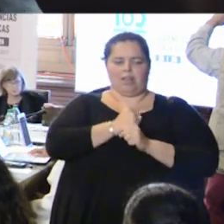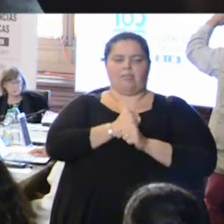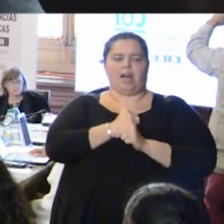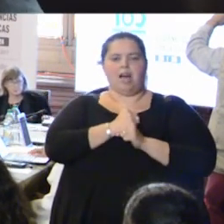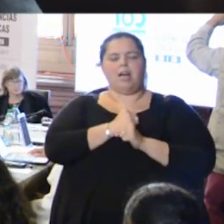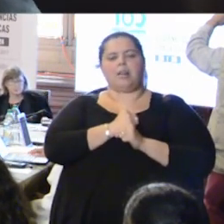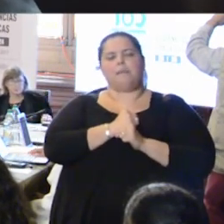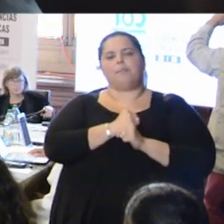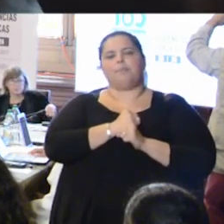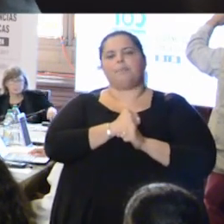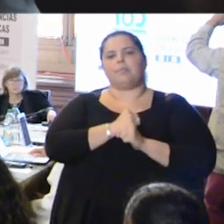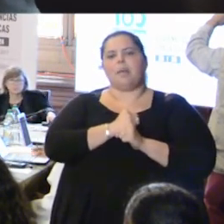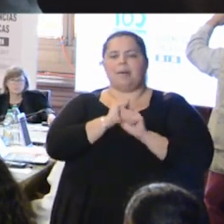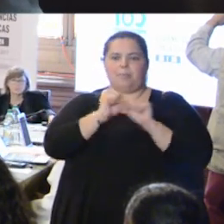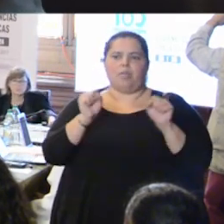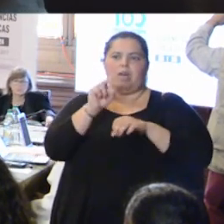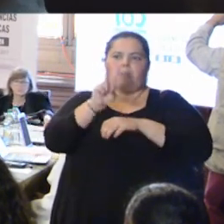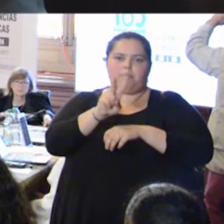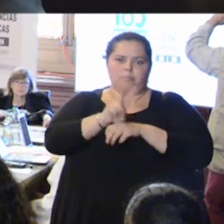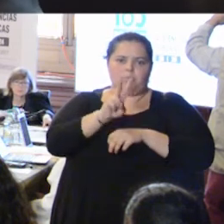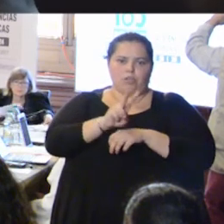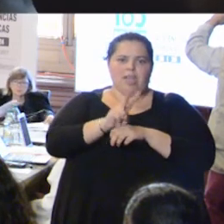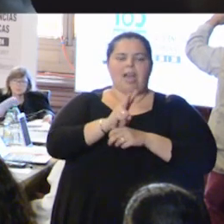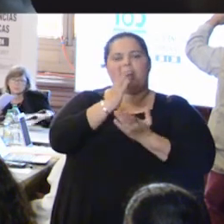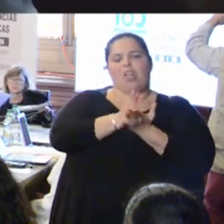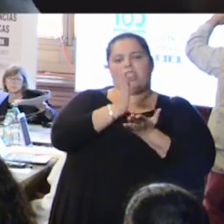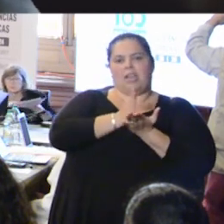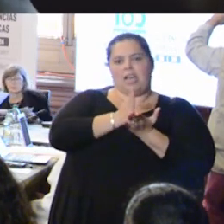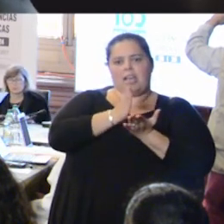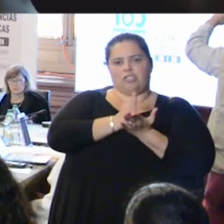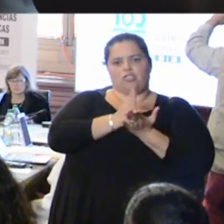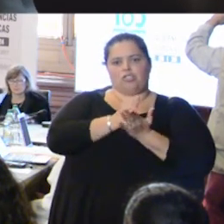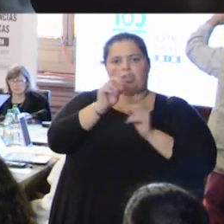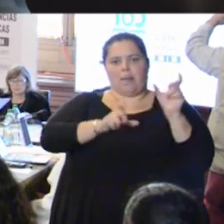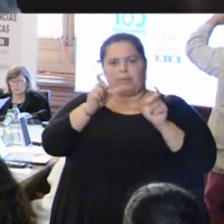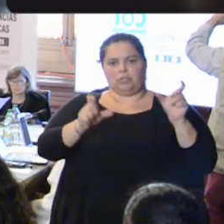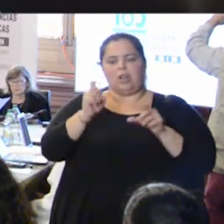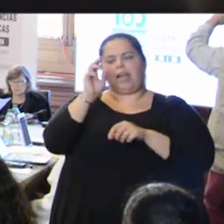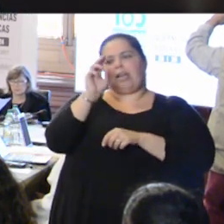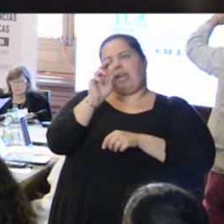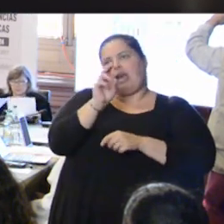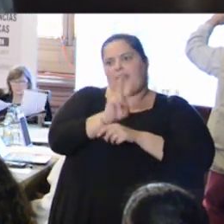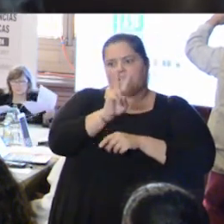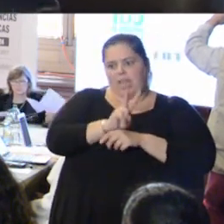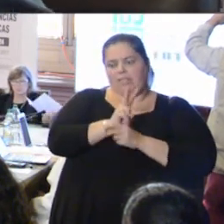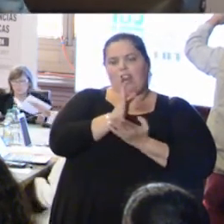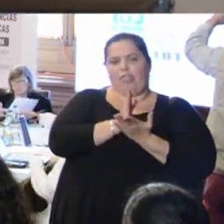para salvaguardar los derechos de defensoras y defensores de derechos humanos.